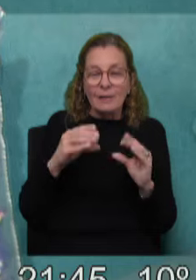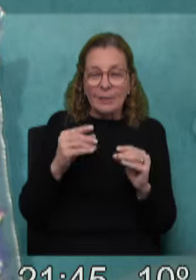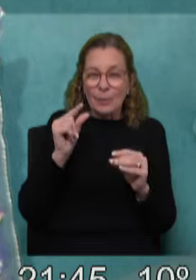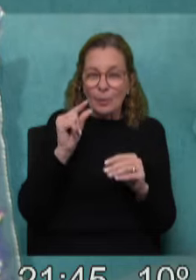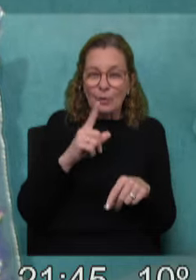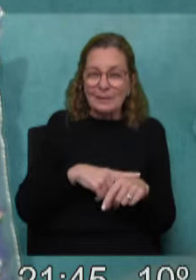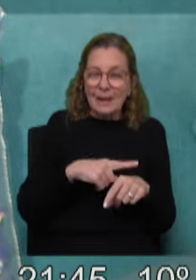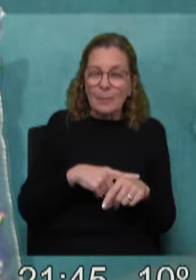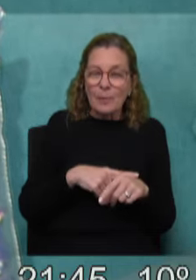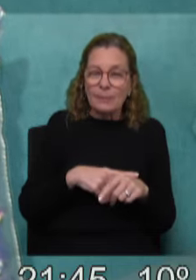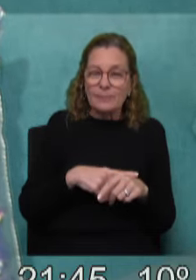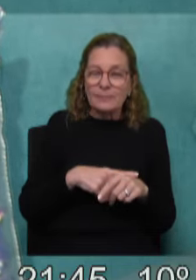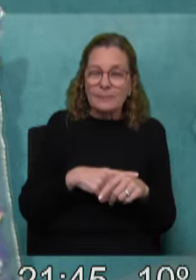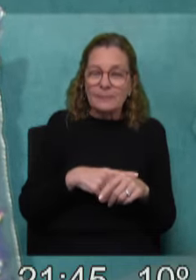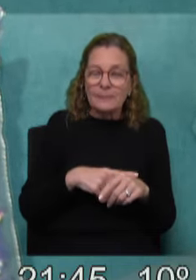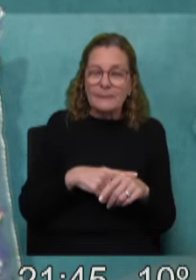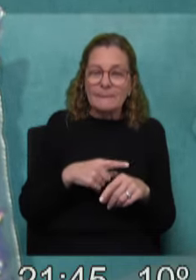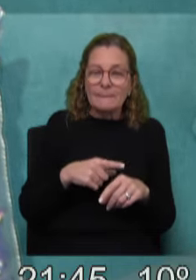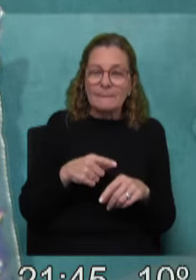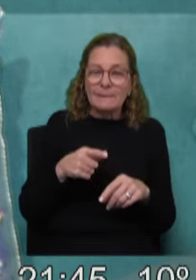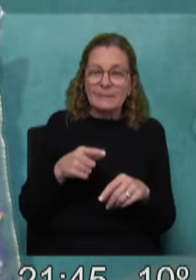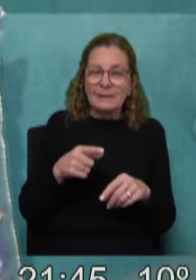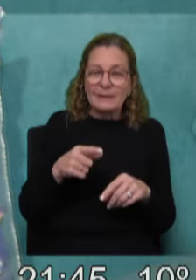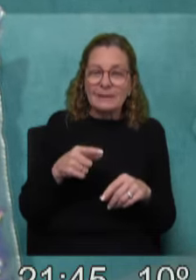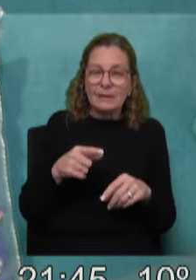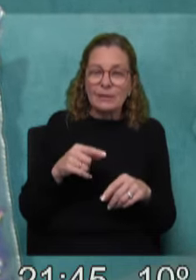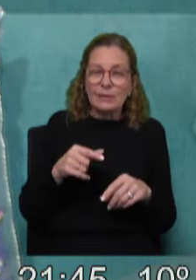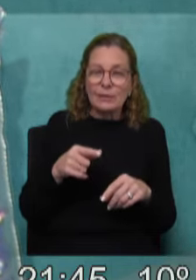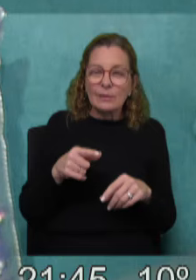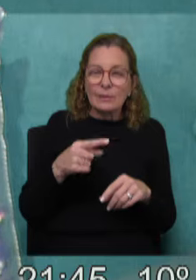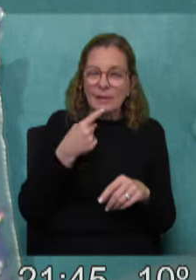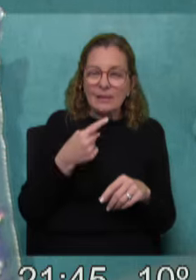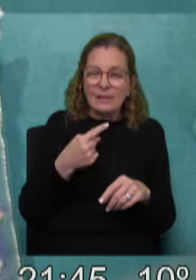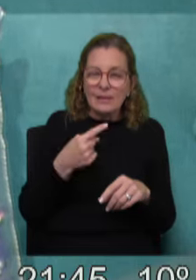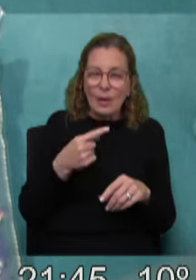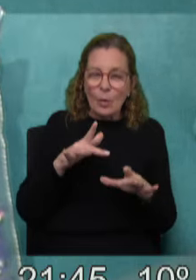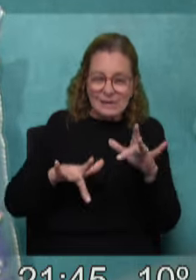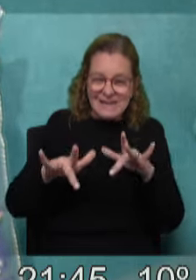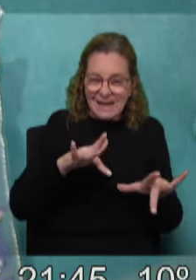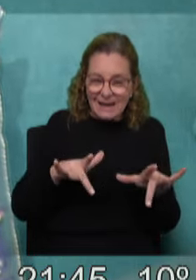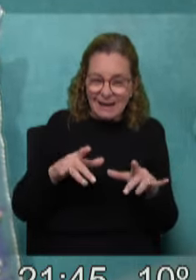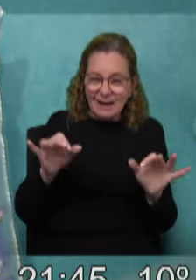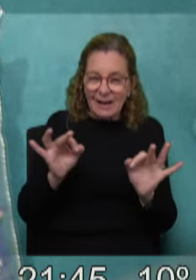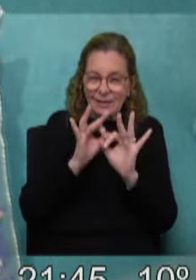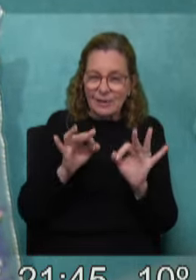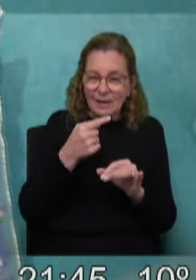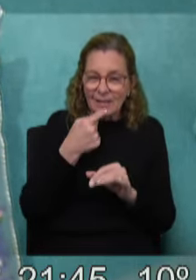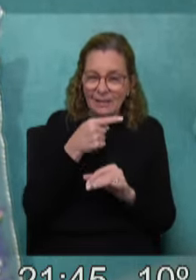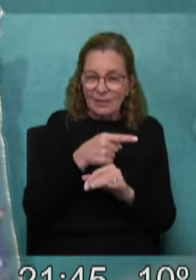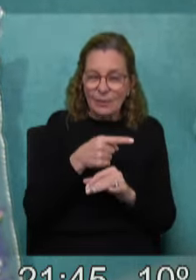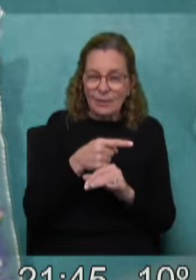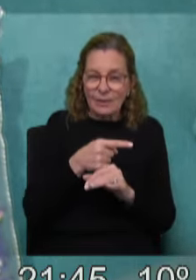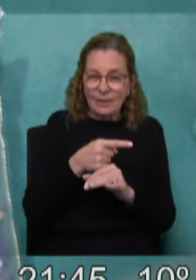poquito una remezcla de eso, un remix que hizo un DJ yankee, se llama Bosky, y es una canción en la que Noelia es una